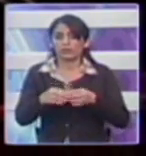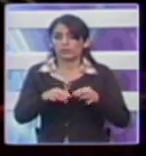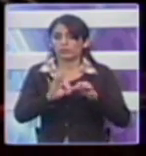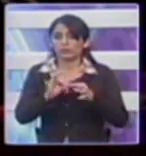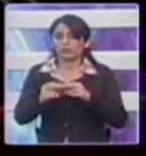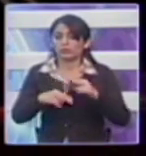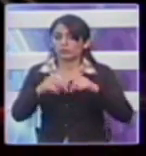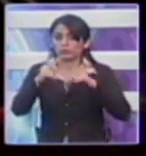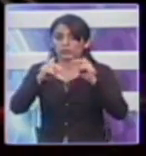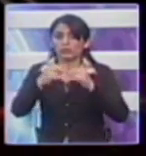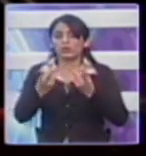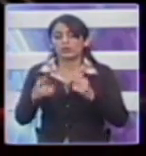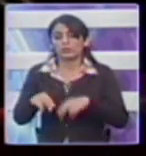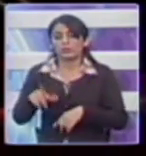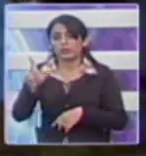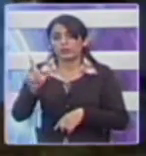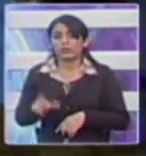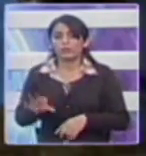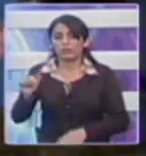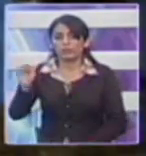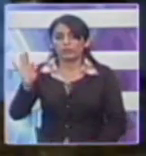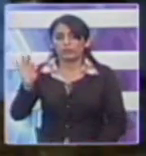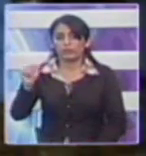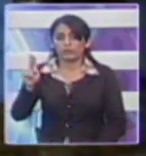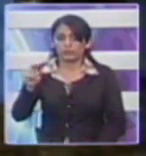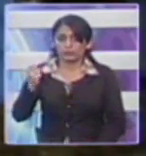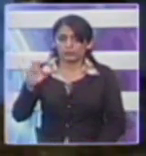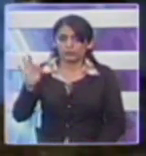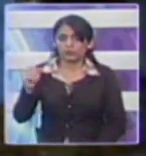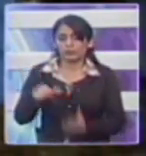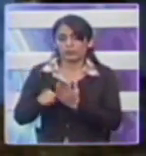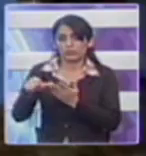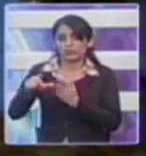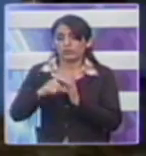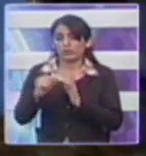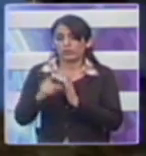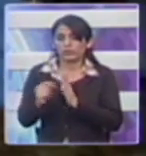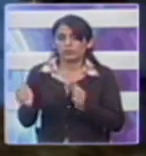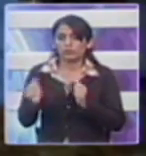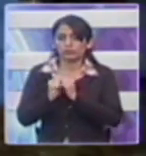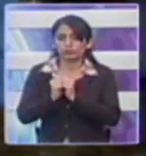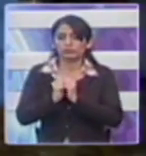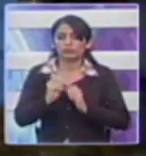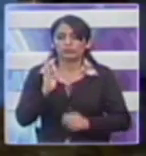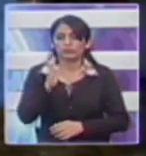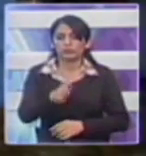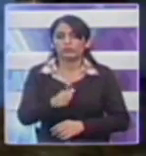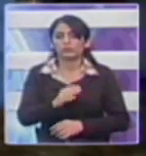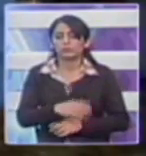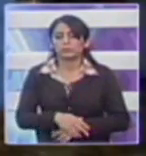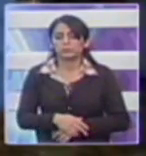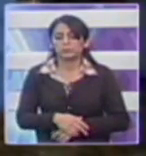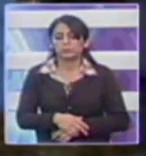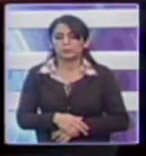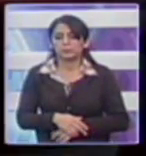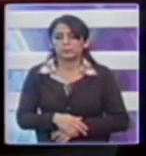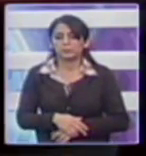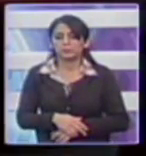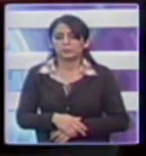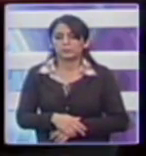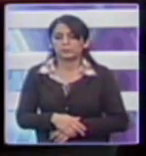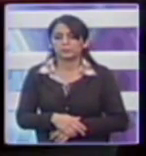Fausto Herrera, el ministro de Finanzas, comparecieron ante el Pleno Legislativo. Escuchemos sus intervenciones.